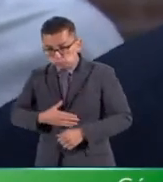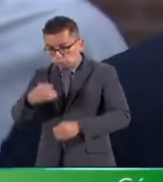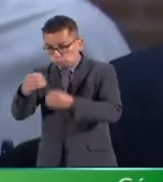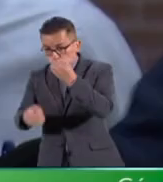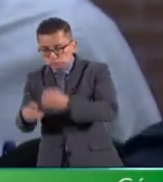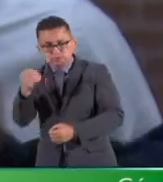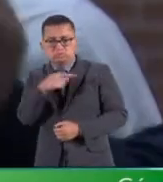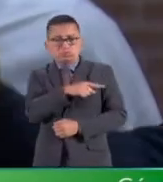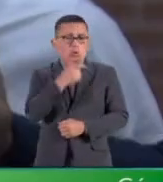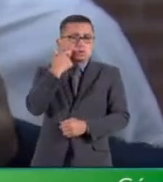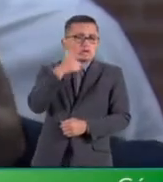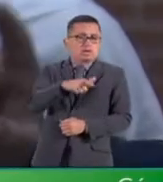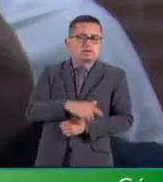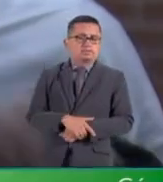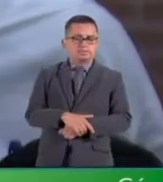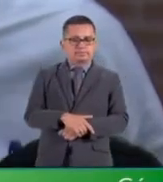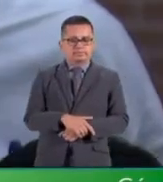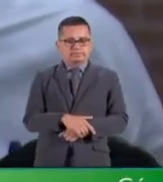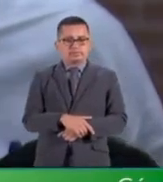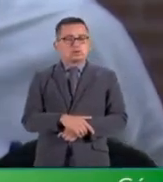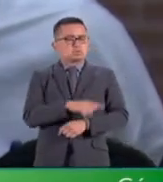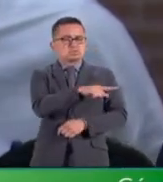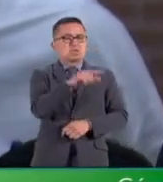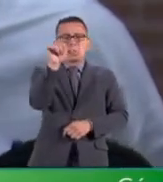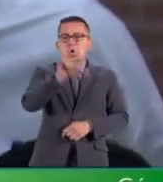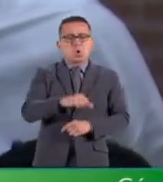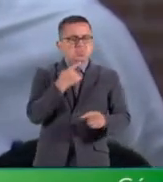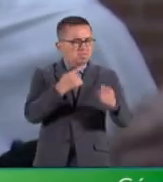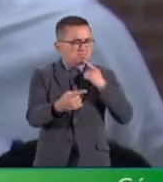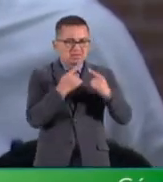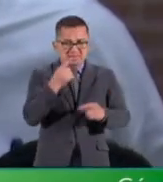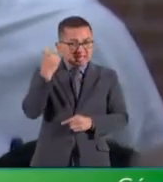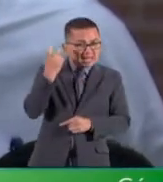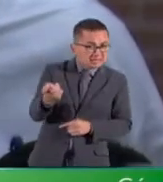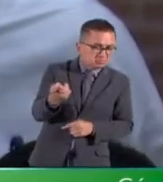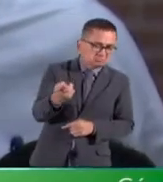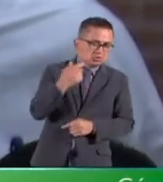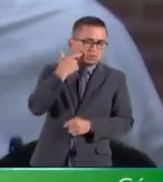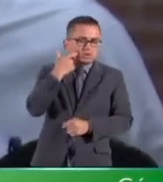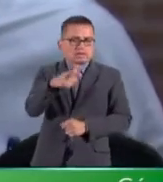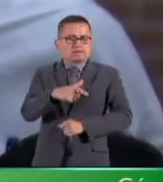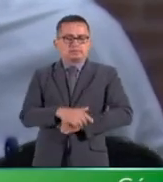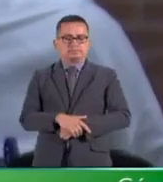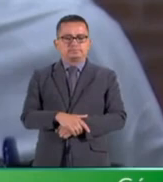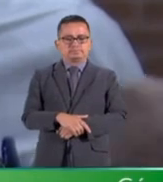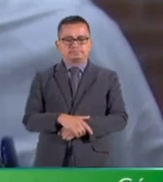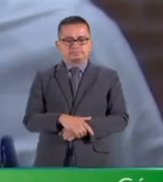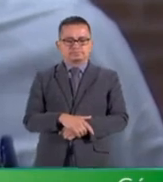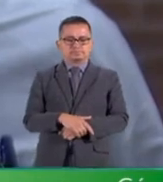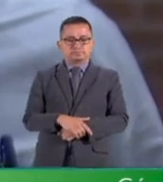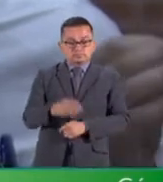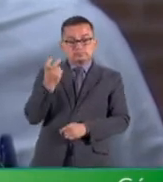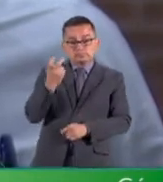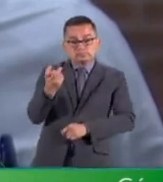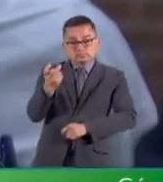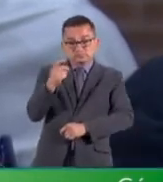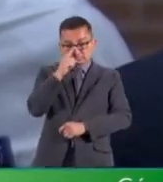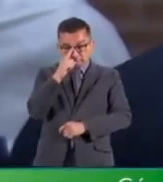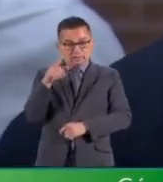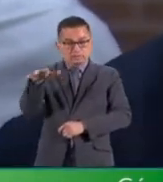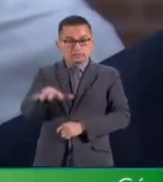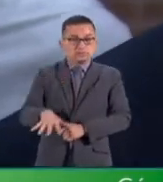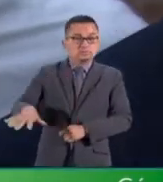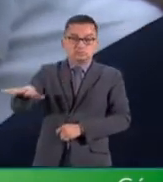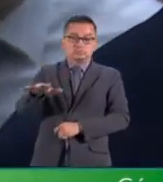desamparo. No es el debate que quieren dar hoy. Y ese es justamente el debate que sí están dando miles